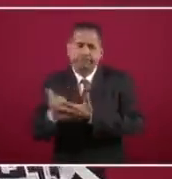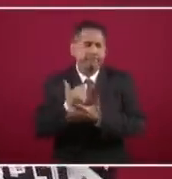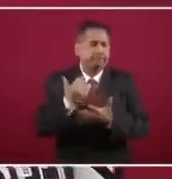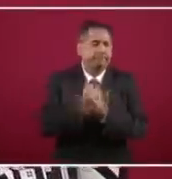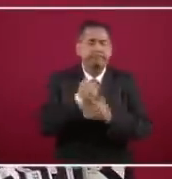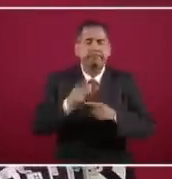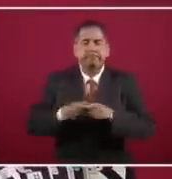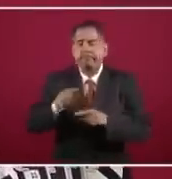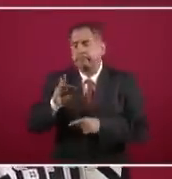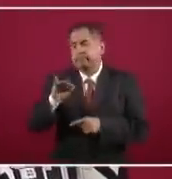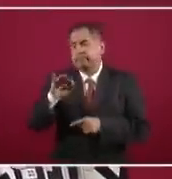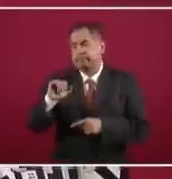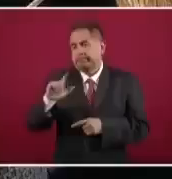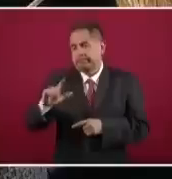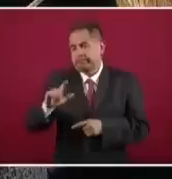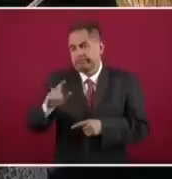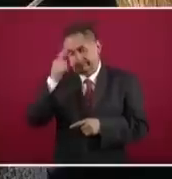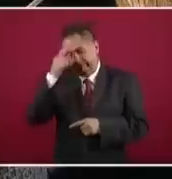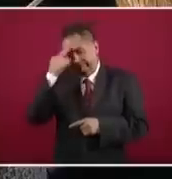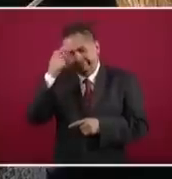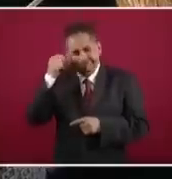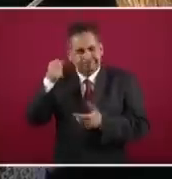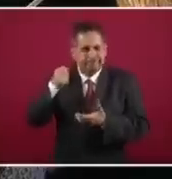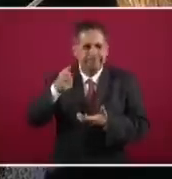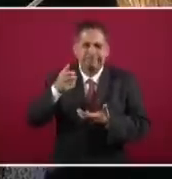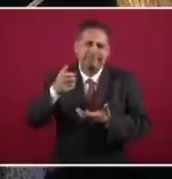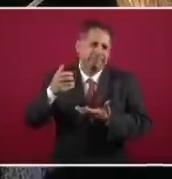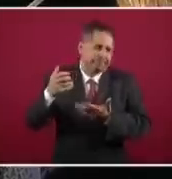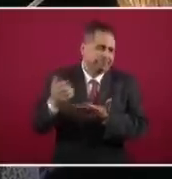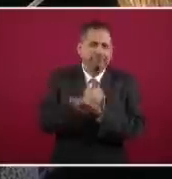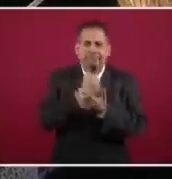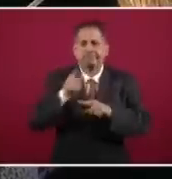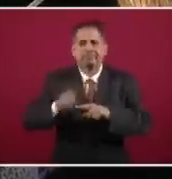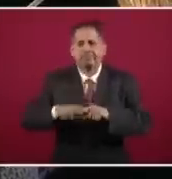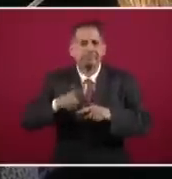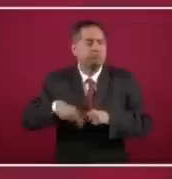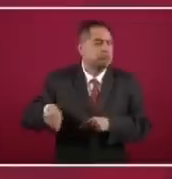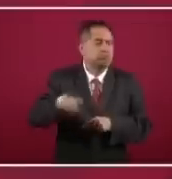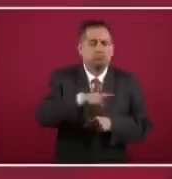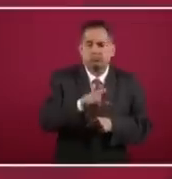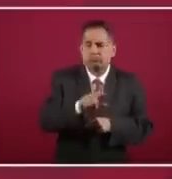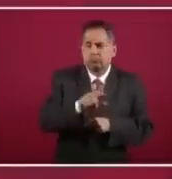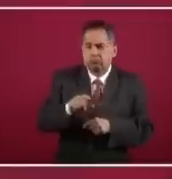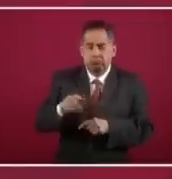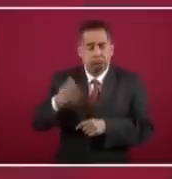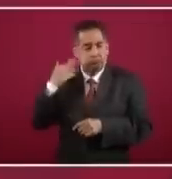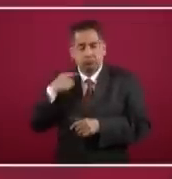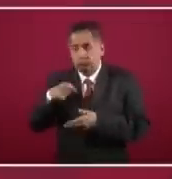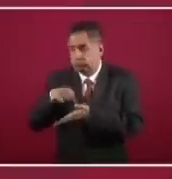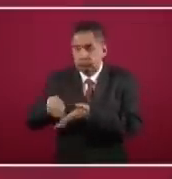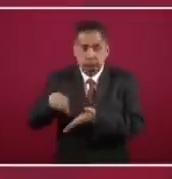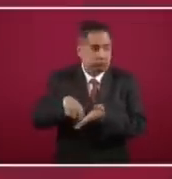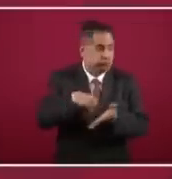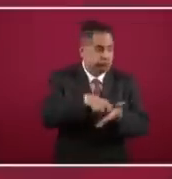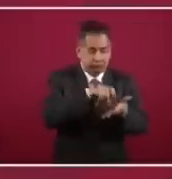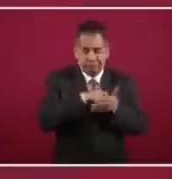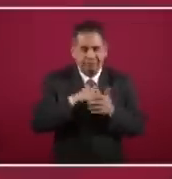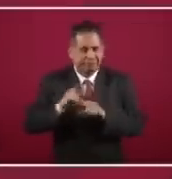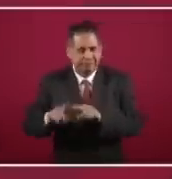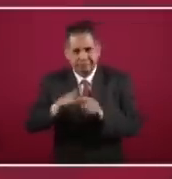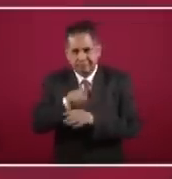fiscal de esa bolsa que se sortea a los consumidores que hicieron compras en